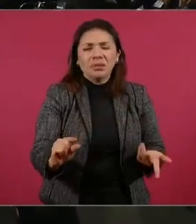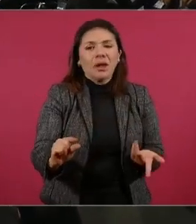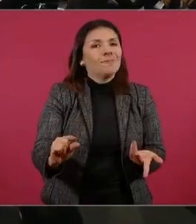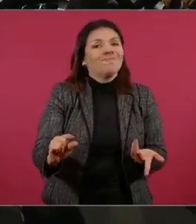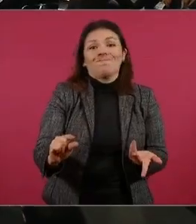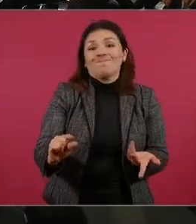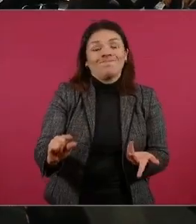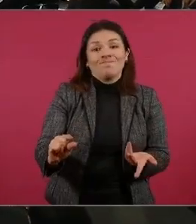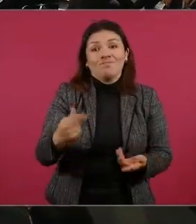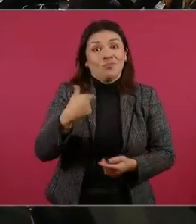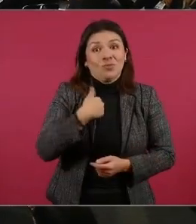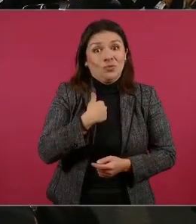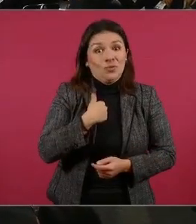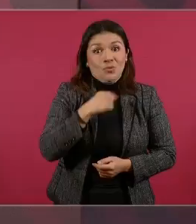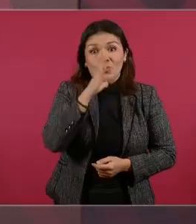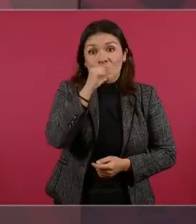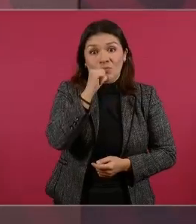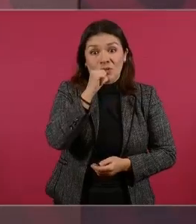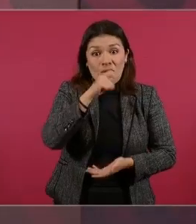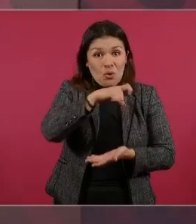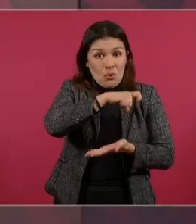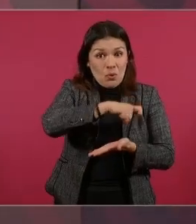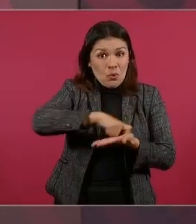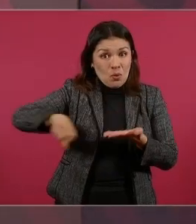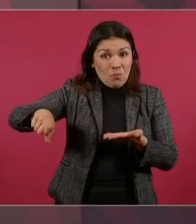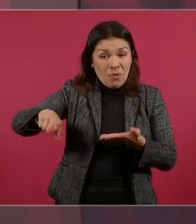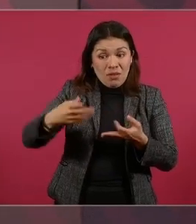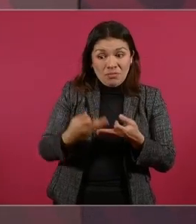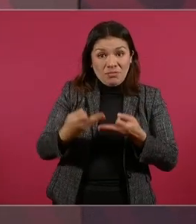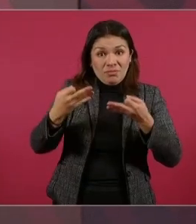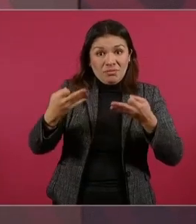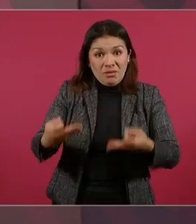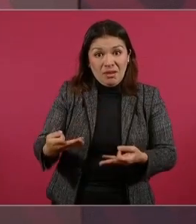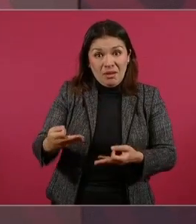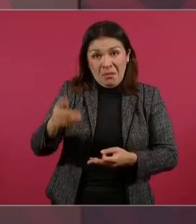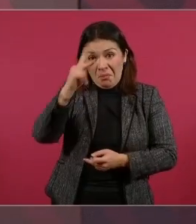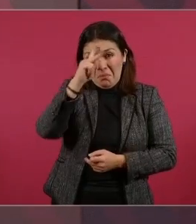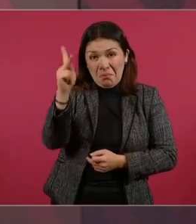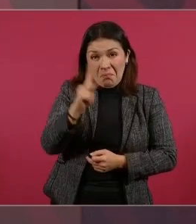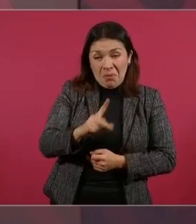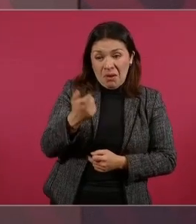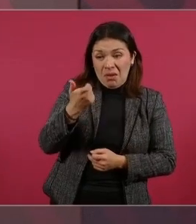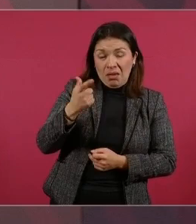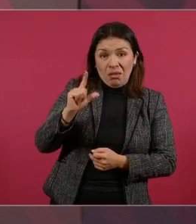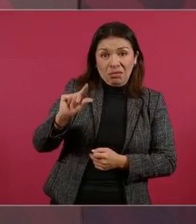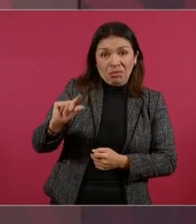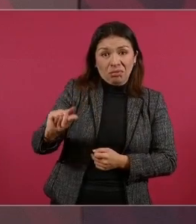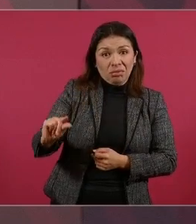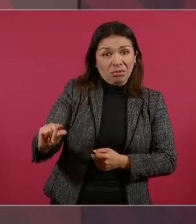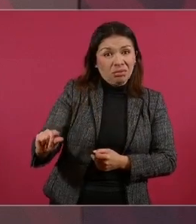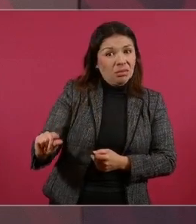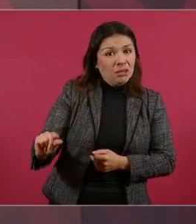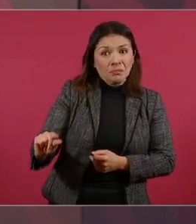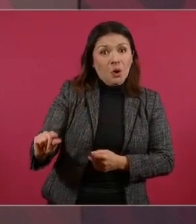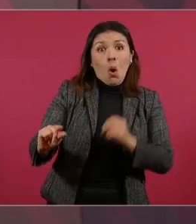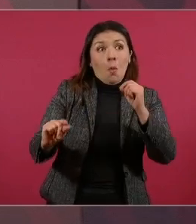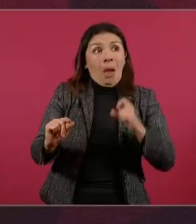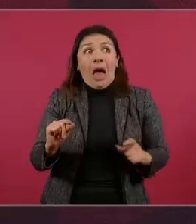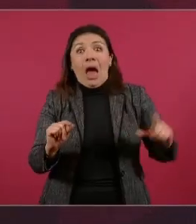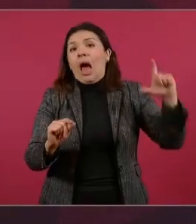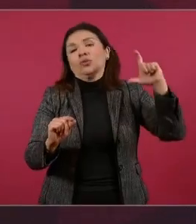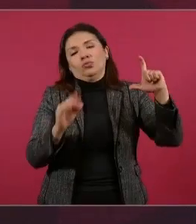podemos nosotros este comprar eh a precios eh Ni altos